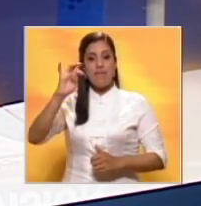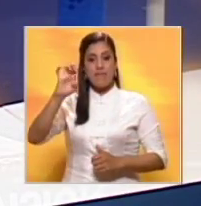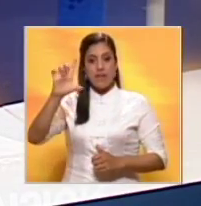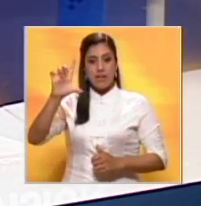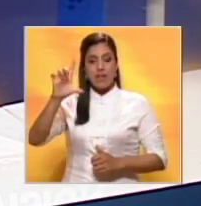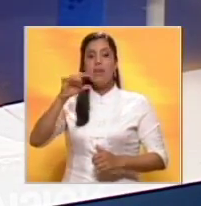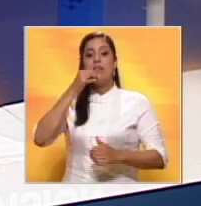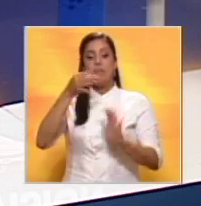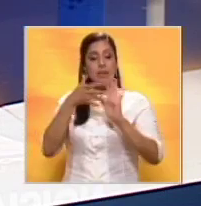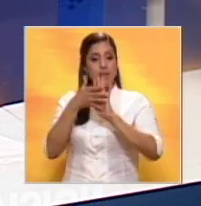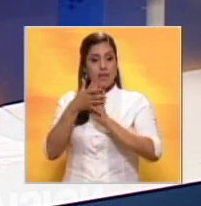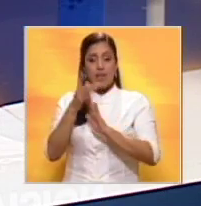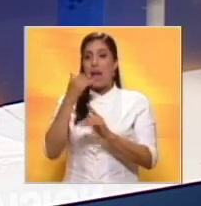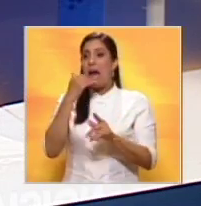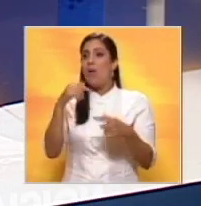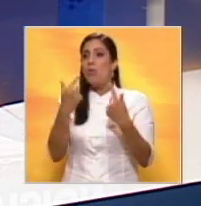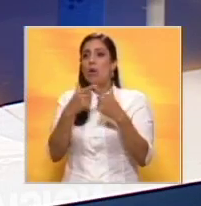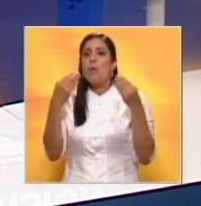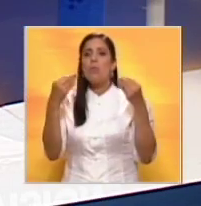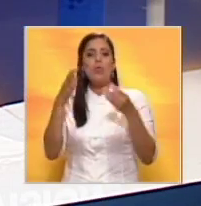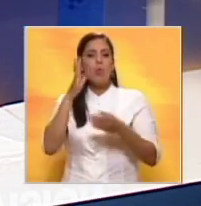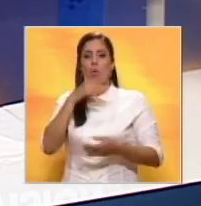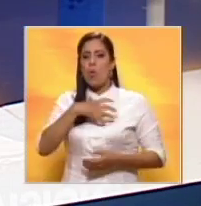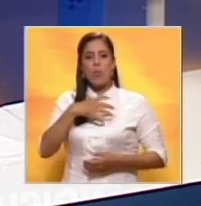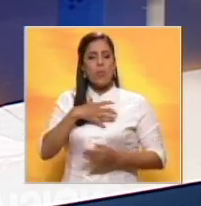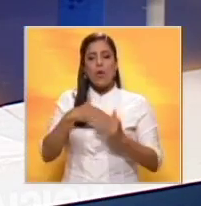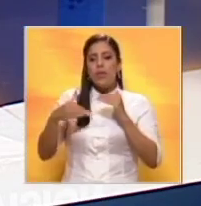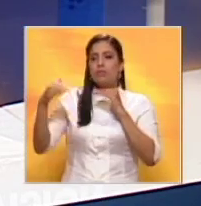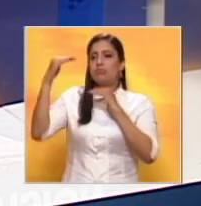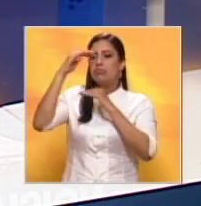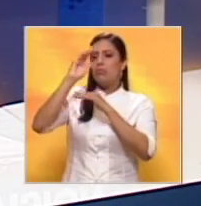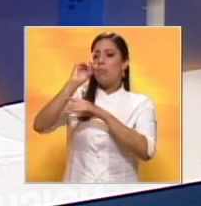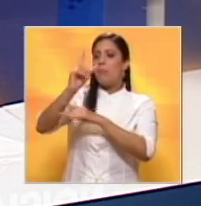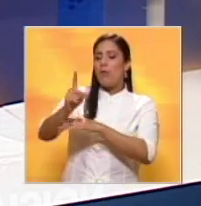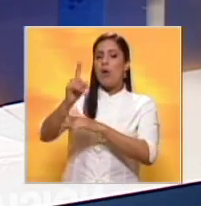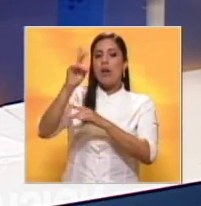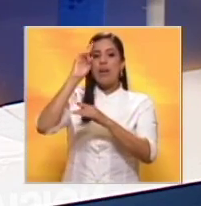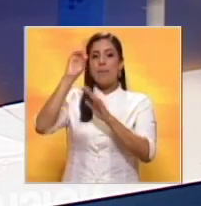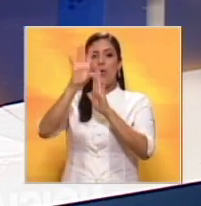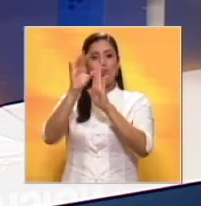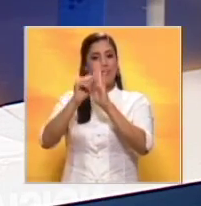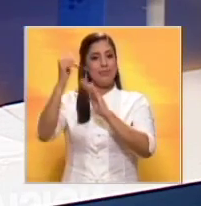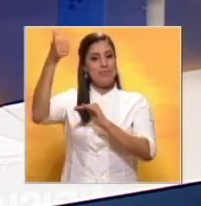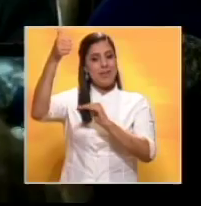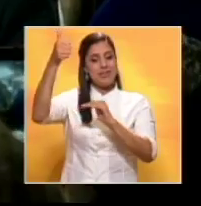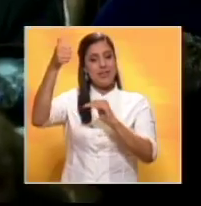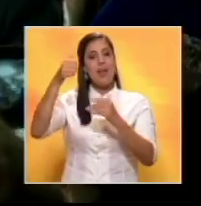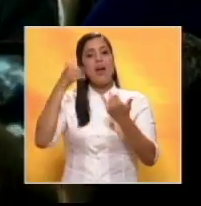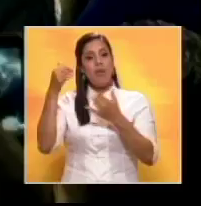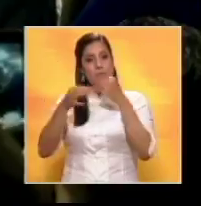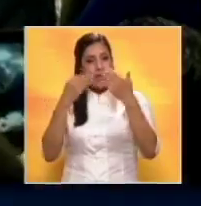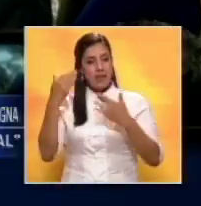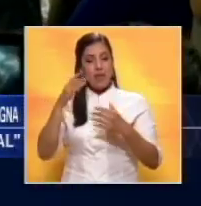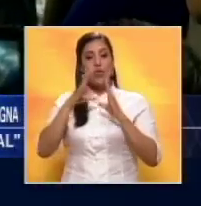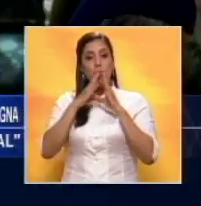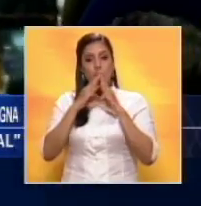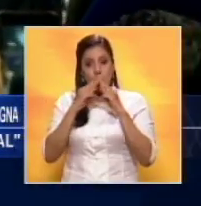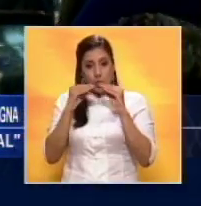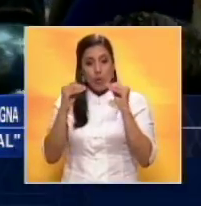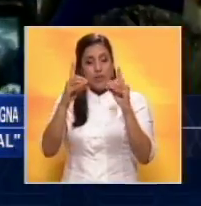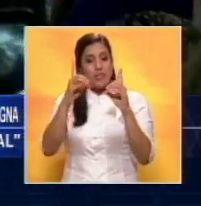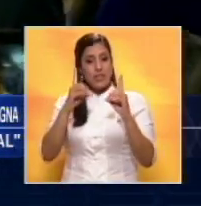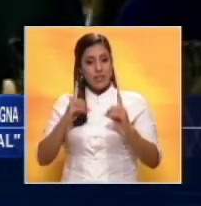González Arias, recalcó que ningún poder público puede estar por encima de lo establecido en la Constitución venezolana. González Arias indicó que todas